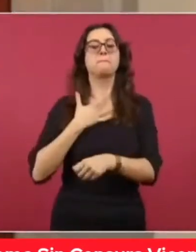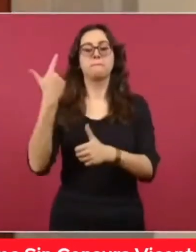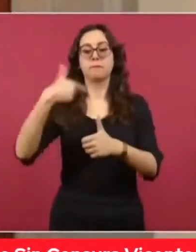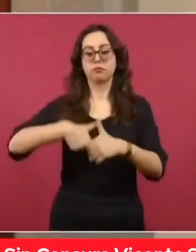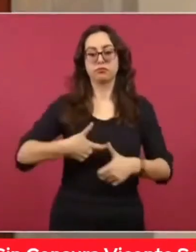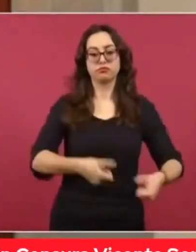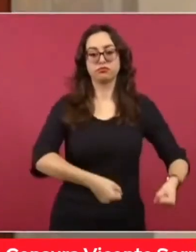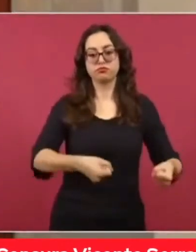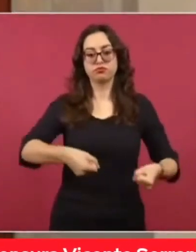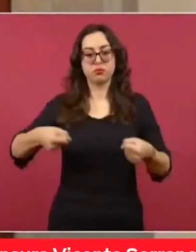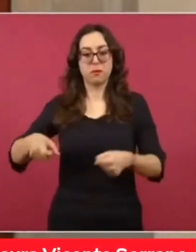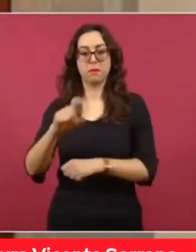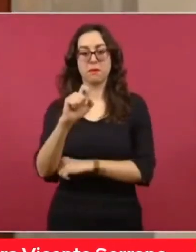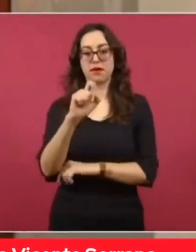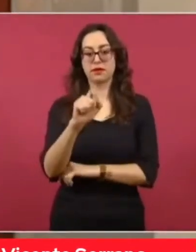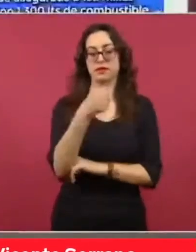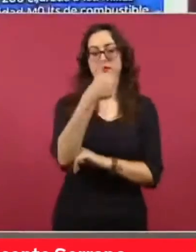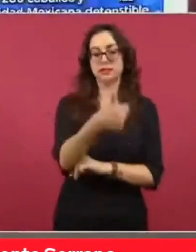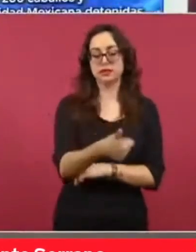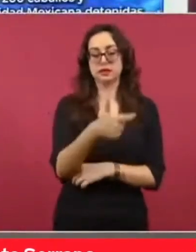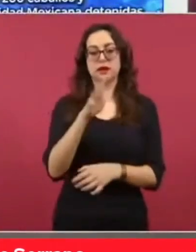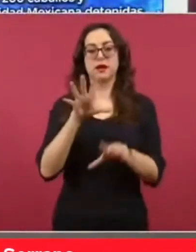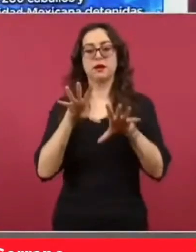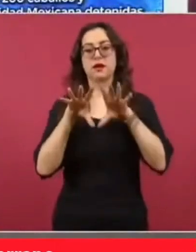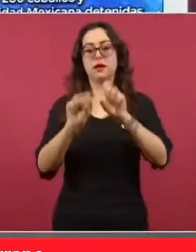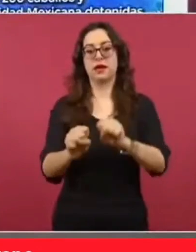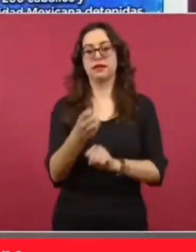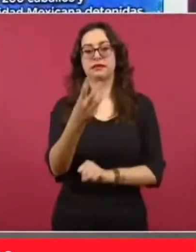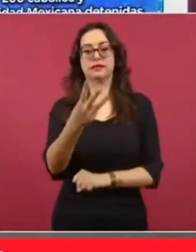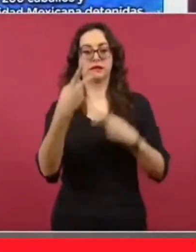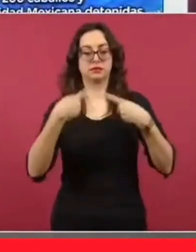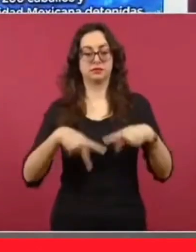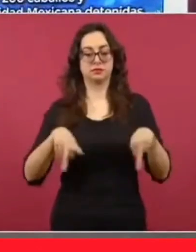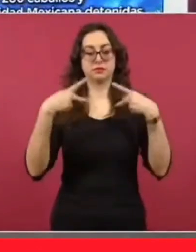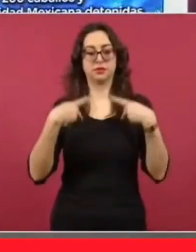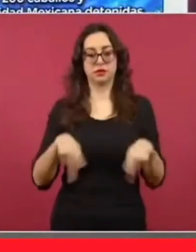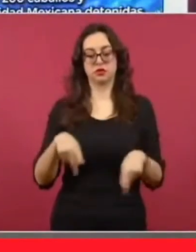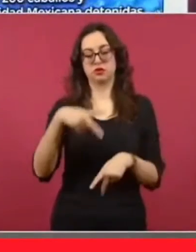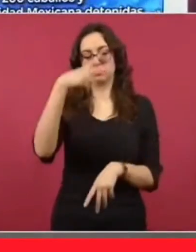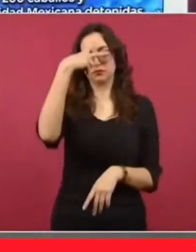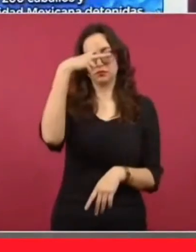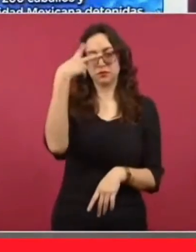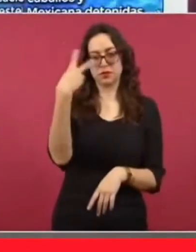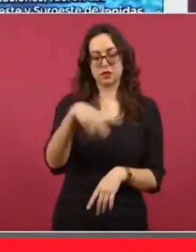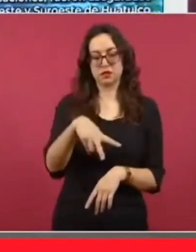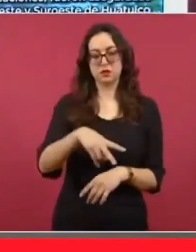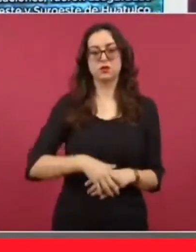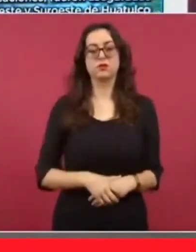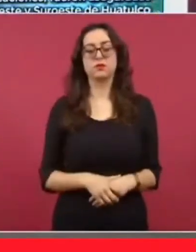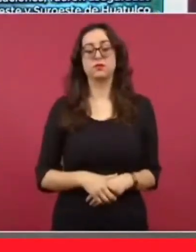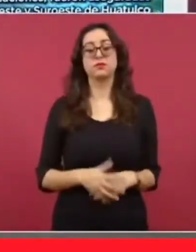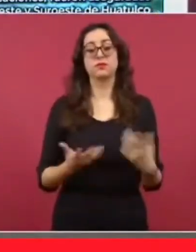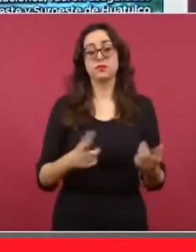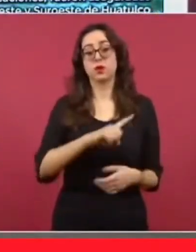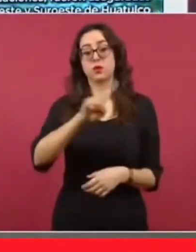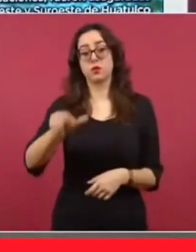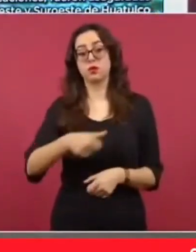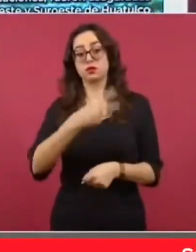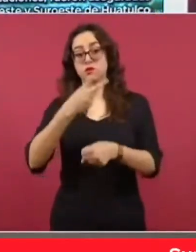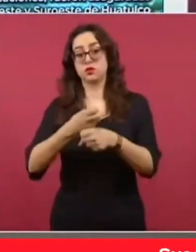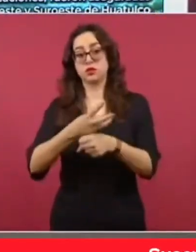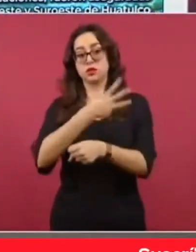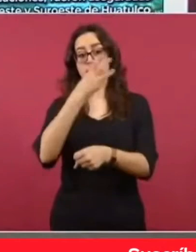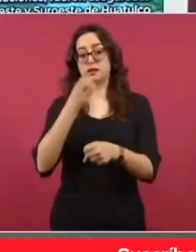bidones dos motores de 200 caballos ahí se detuvieron a tres personas de nacionalidad mexicana y la segunda y tercera fueron